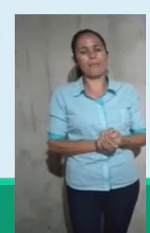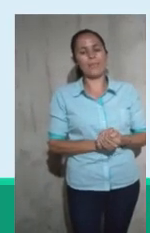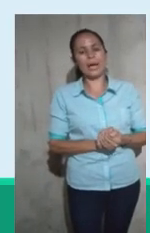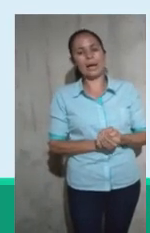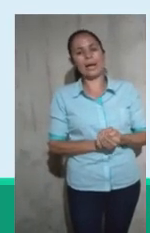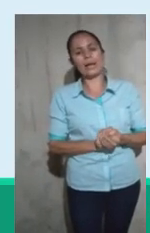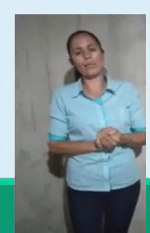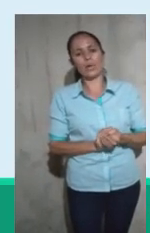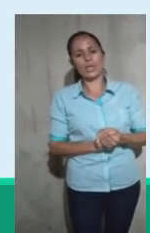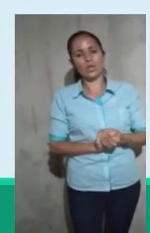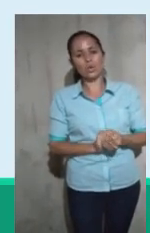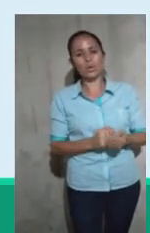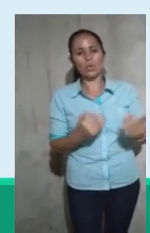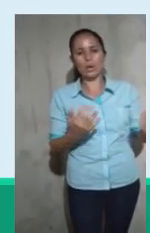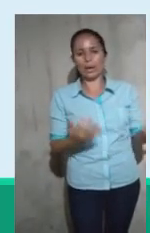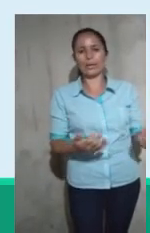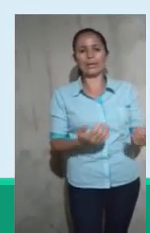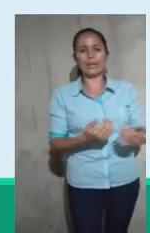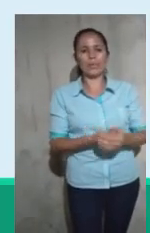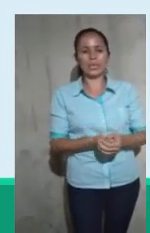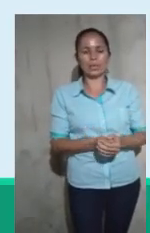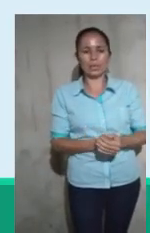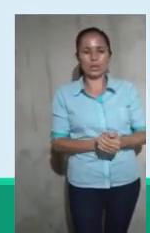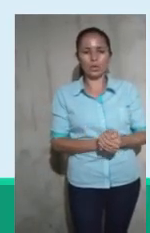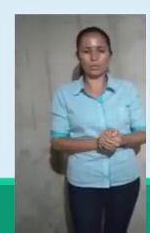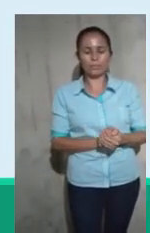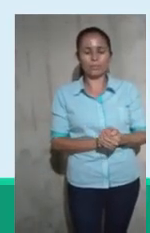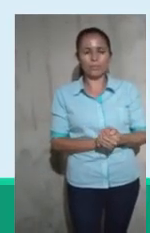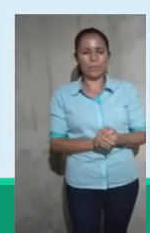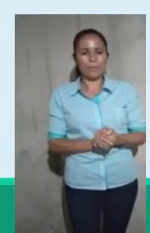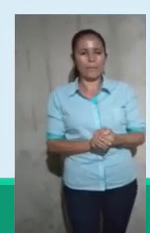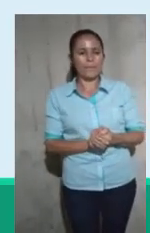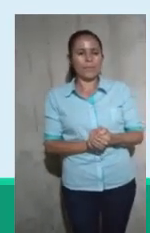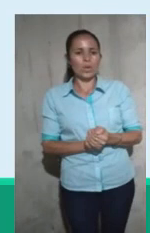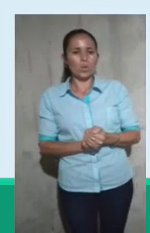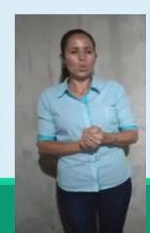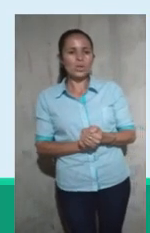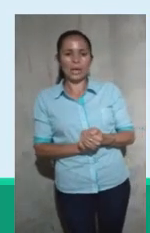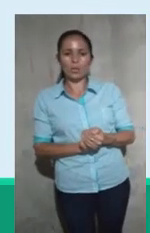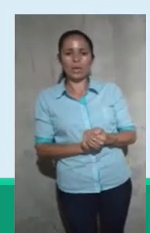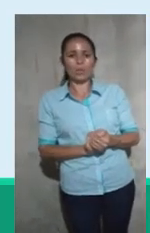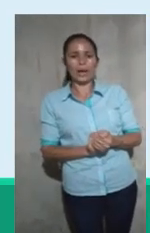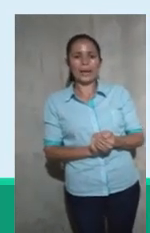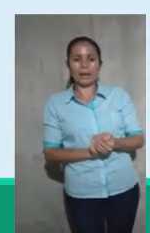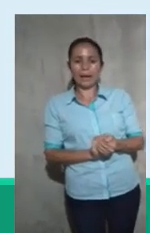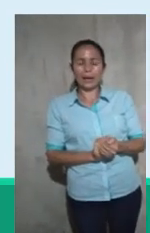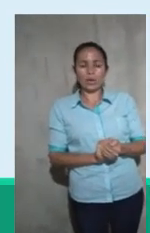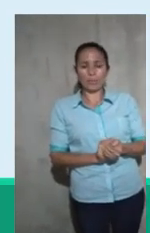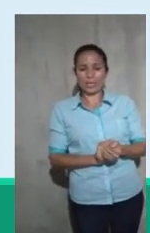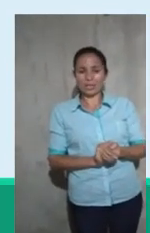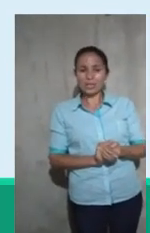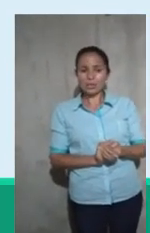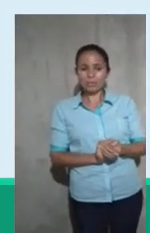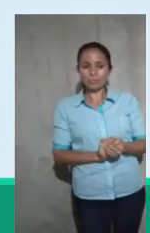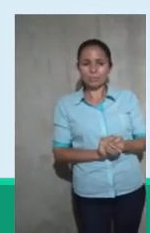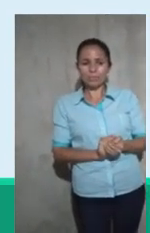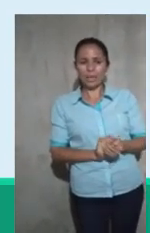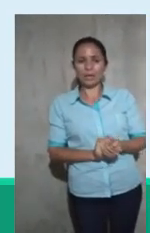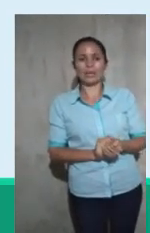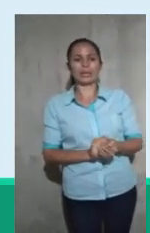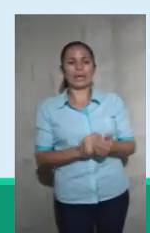sugerencias para la elaboración de una carta de presentación. Usar un lenguaje claro y